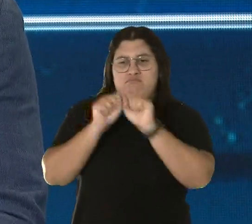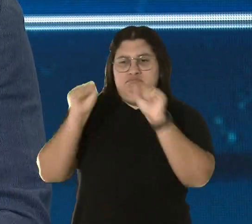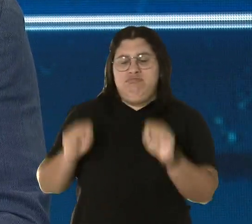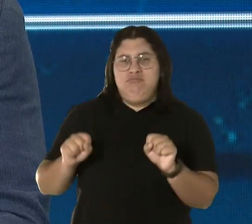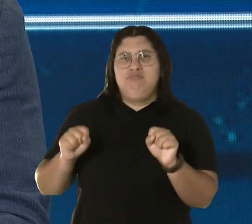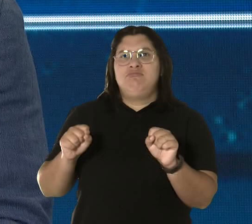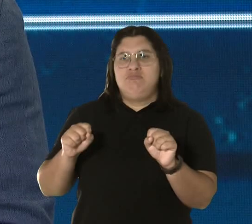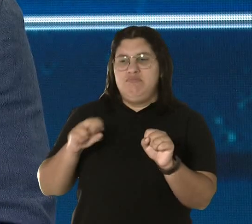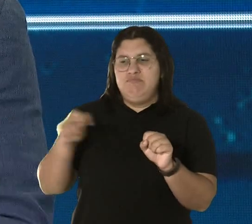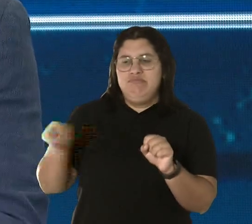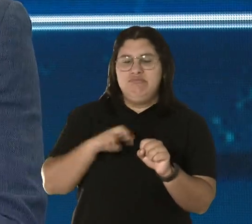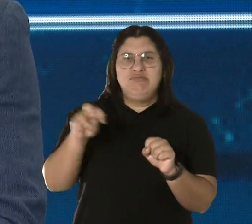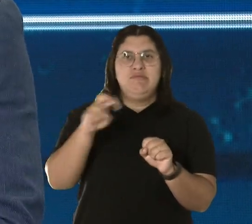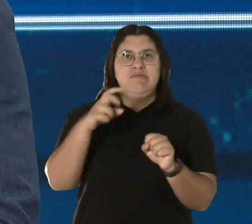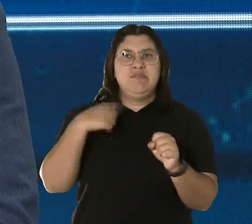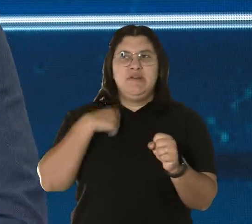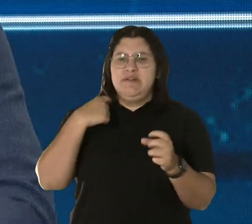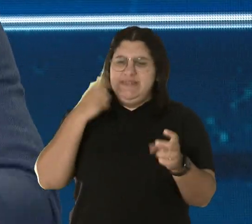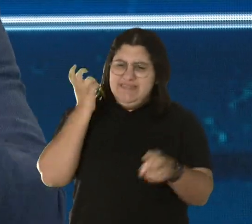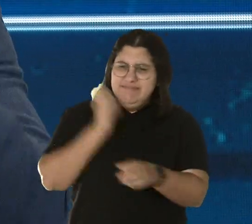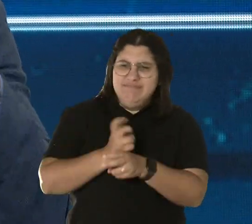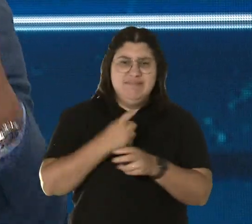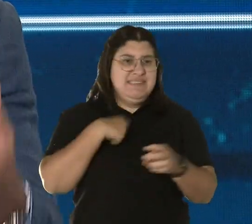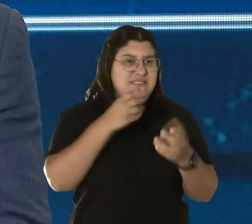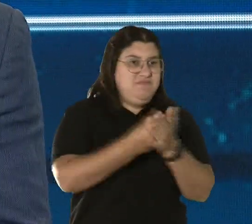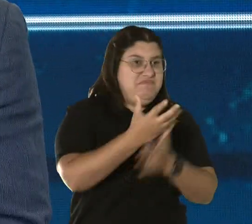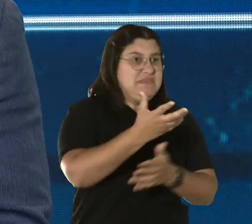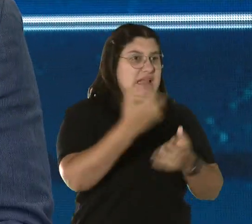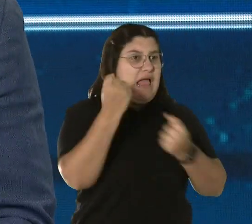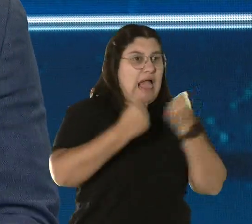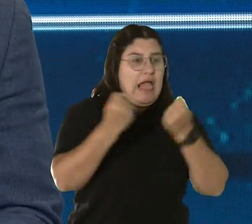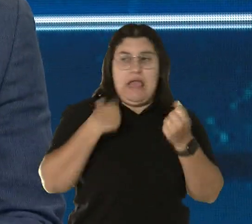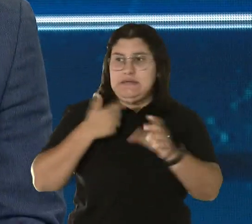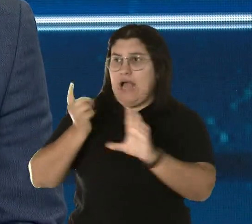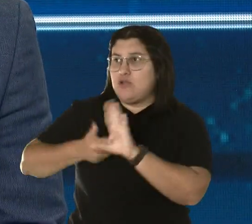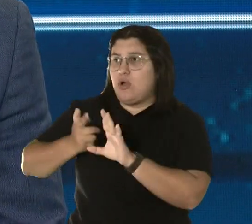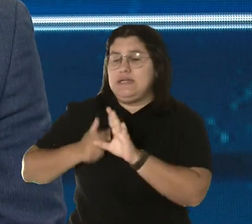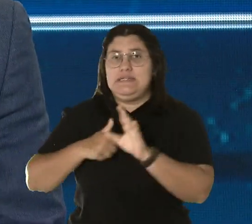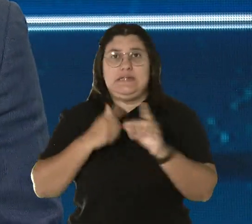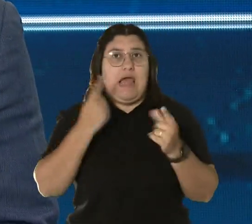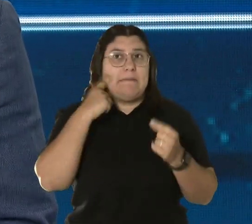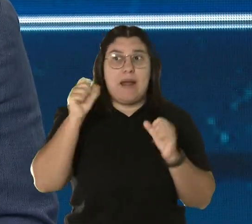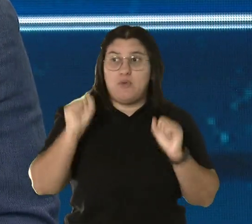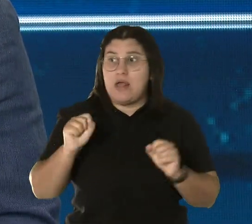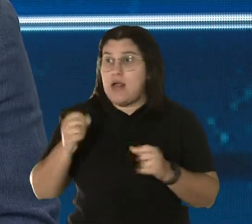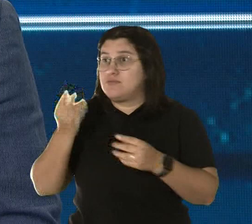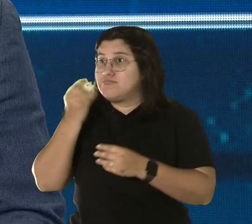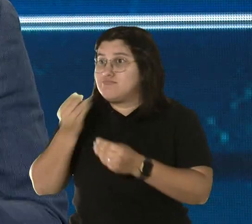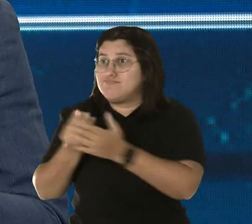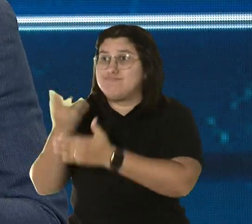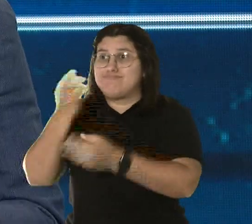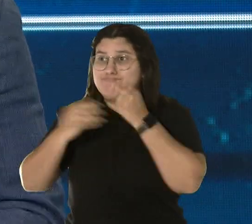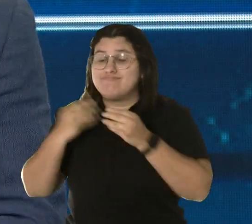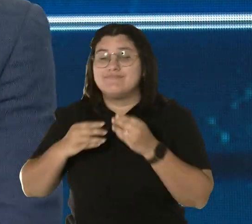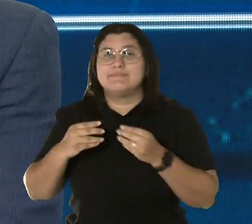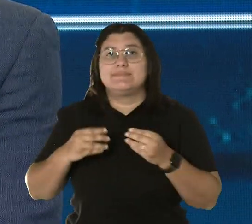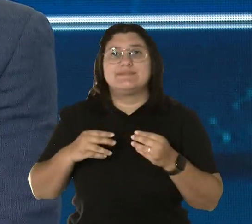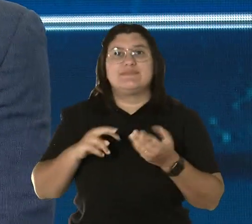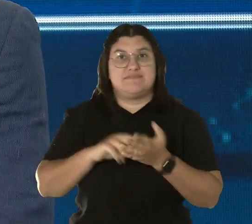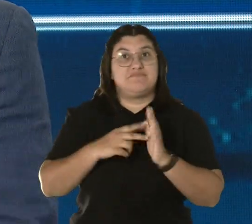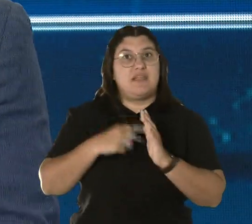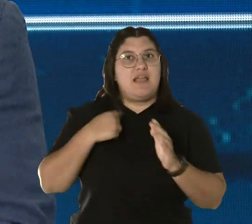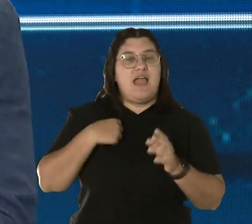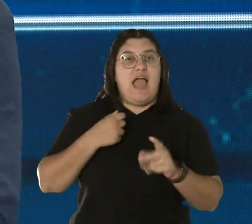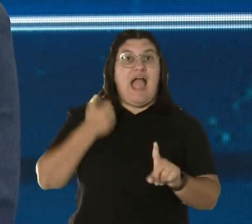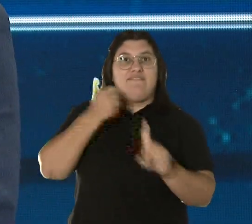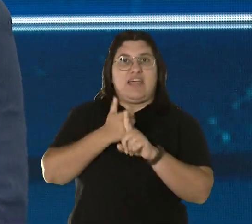me cuesta ir a trabajar porque tengo que comprar un carro, tengo que gastar gasolina para poder ir a buscar el pan de cada día, pues obviamente me afecta el